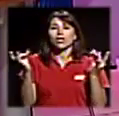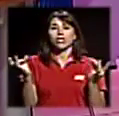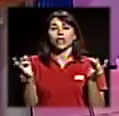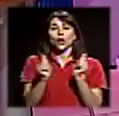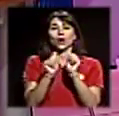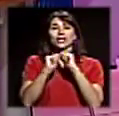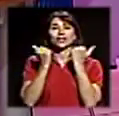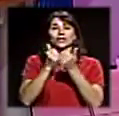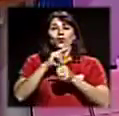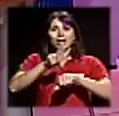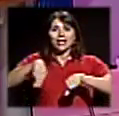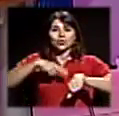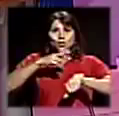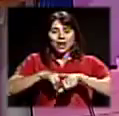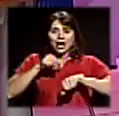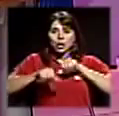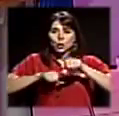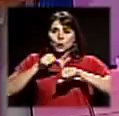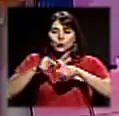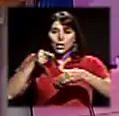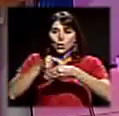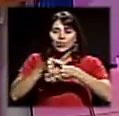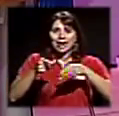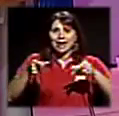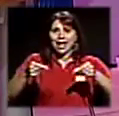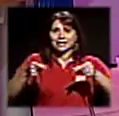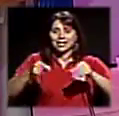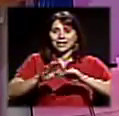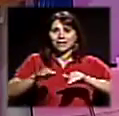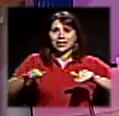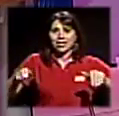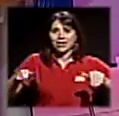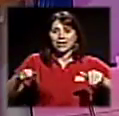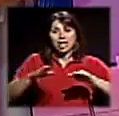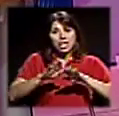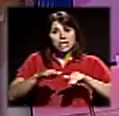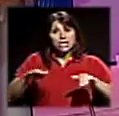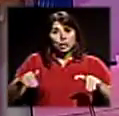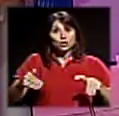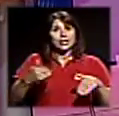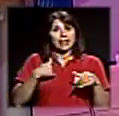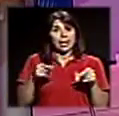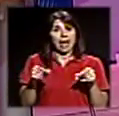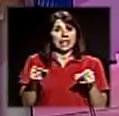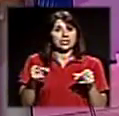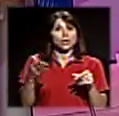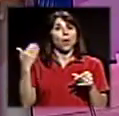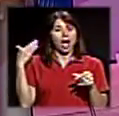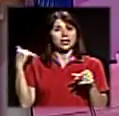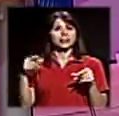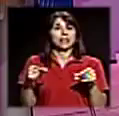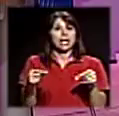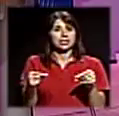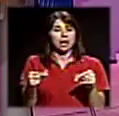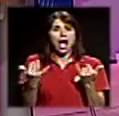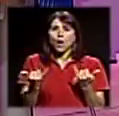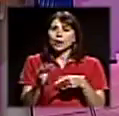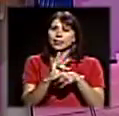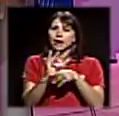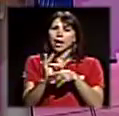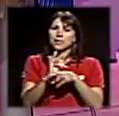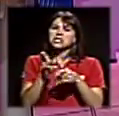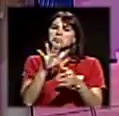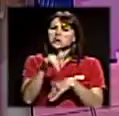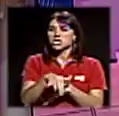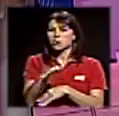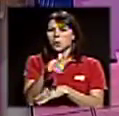contra el Cáncer Infantil, con niños que han tenido o que tienen cáncer y que están en terapia. Entonces, ese proyecto más o menos duró